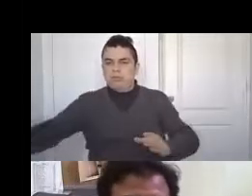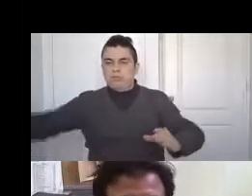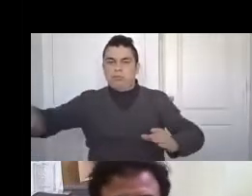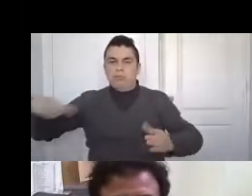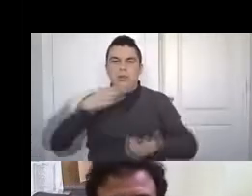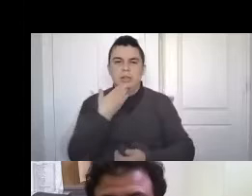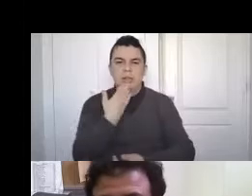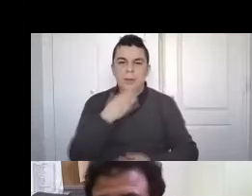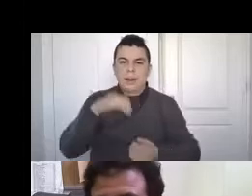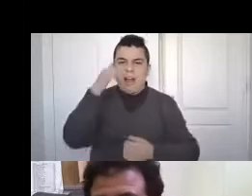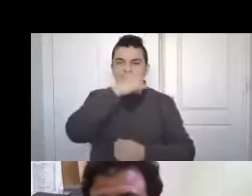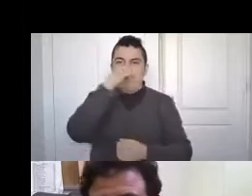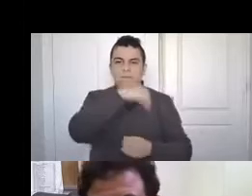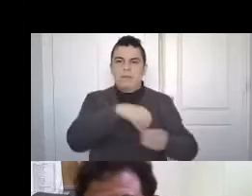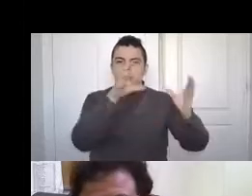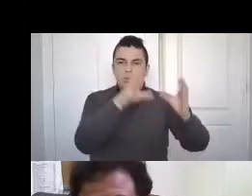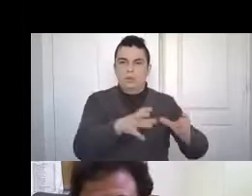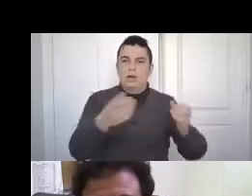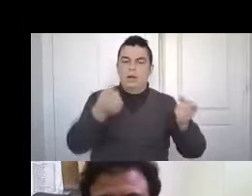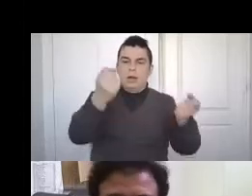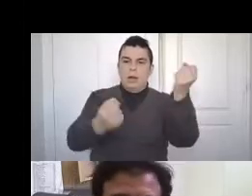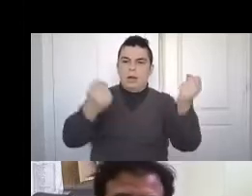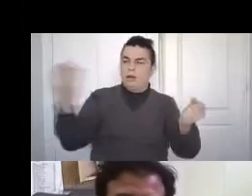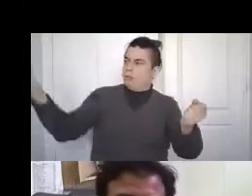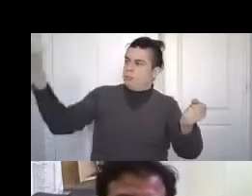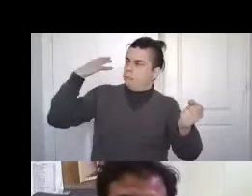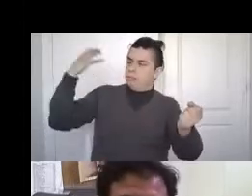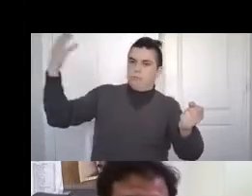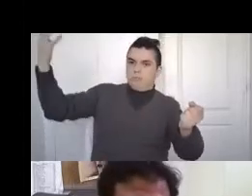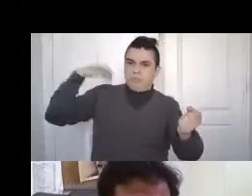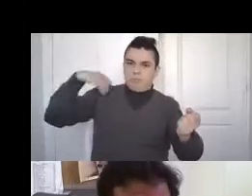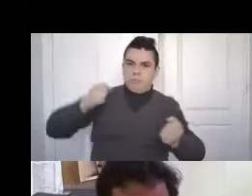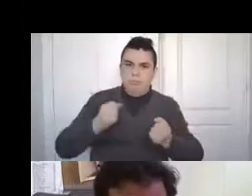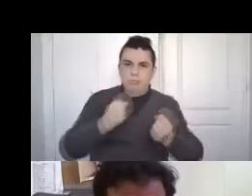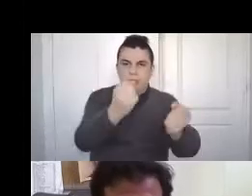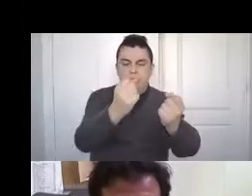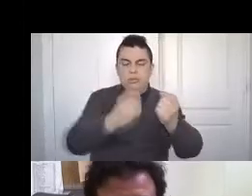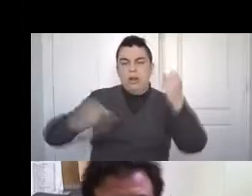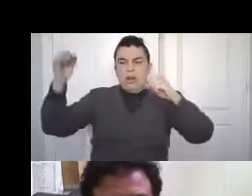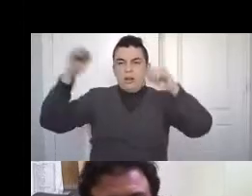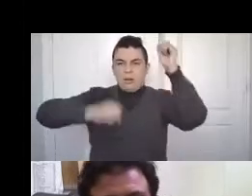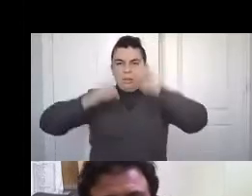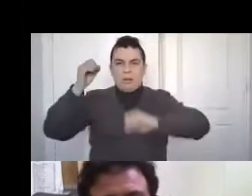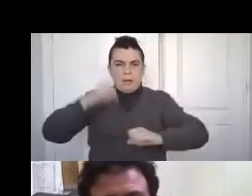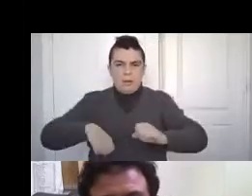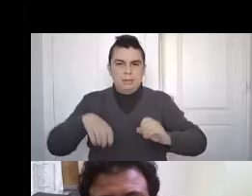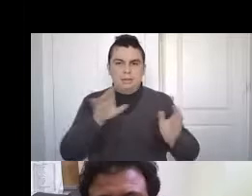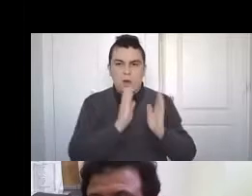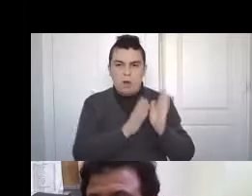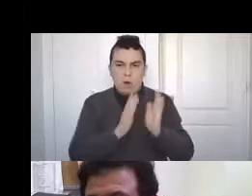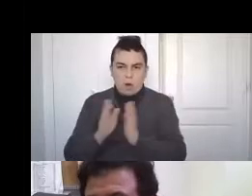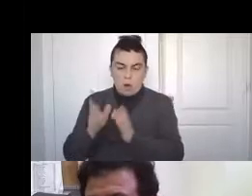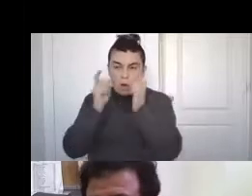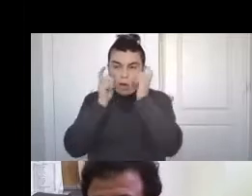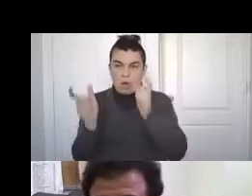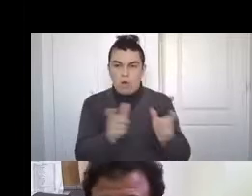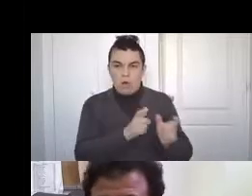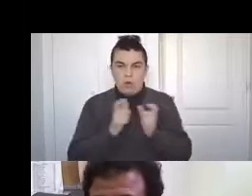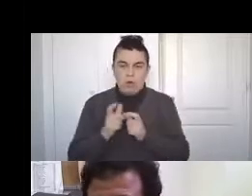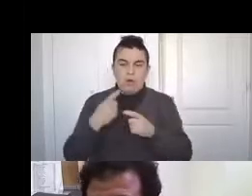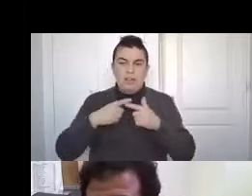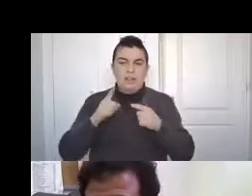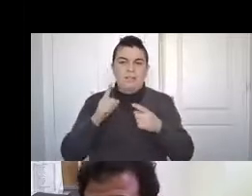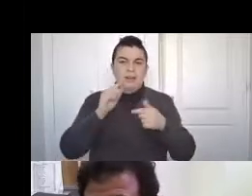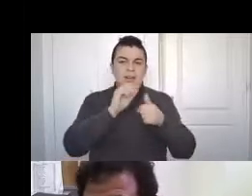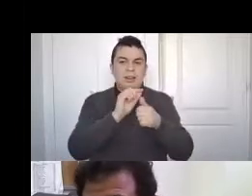rural, o domiciliario, ¿cierto?, o de empresas, etcétera, y controlar los vectores, ¿cierto?, que